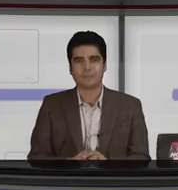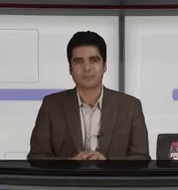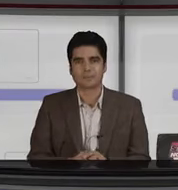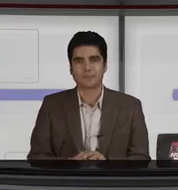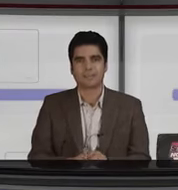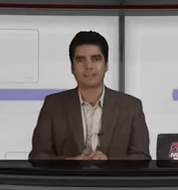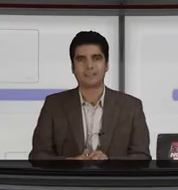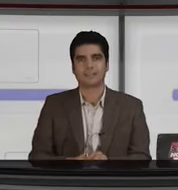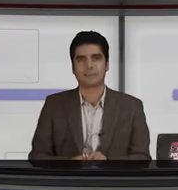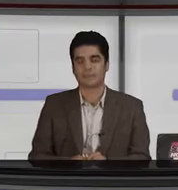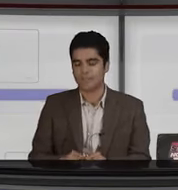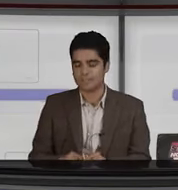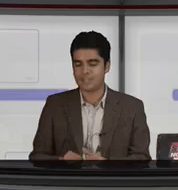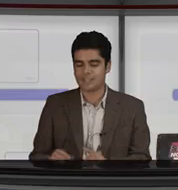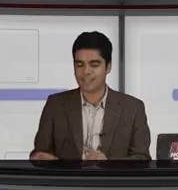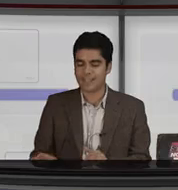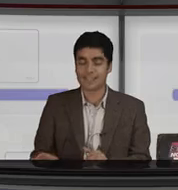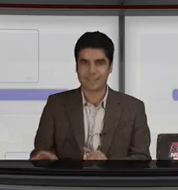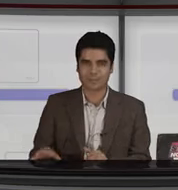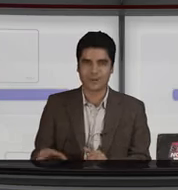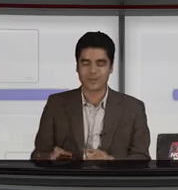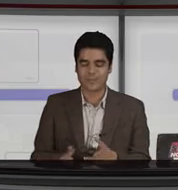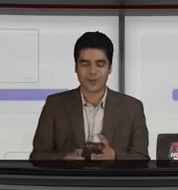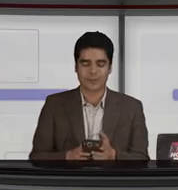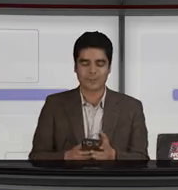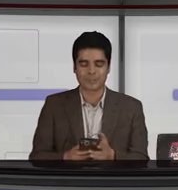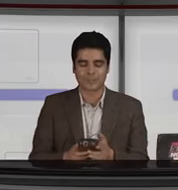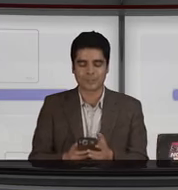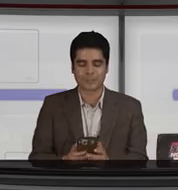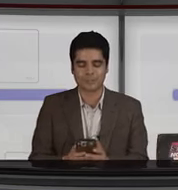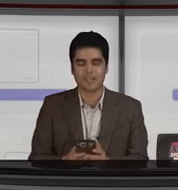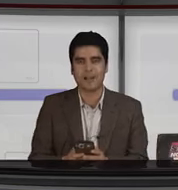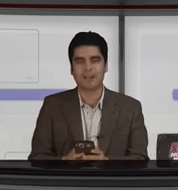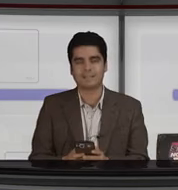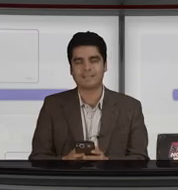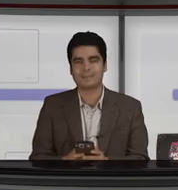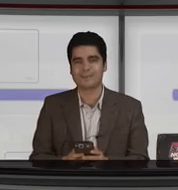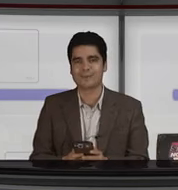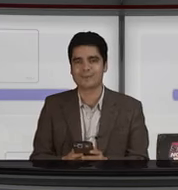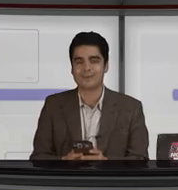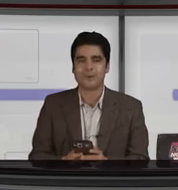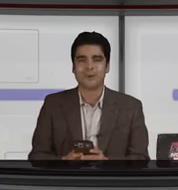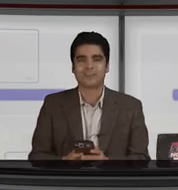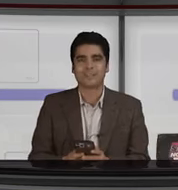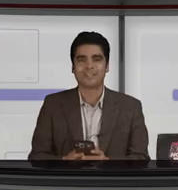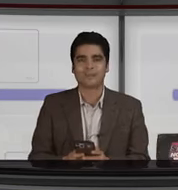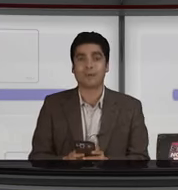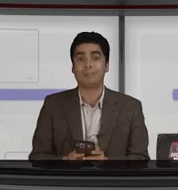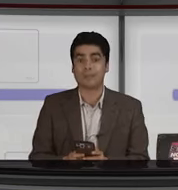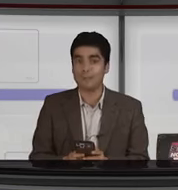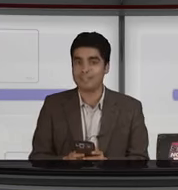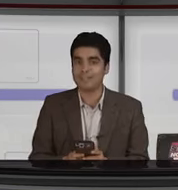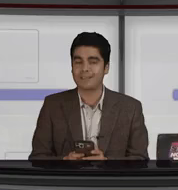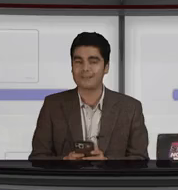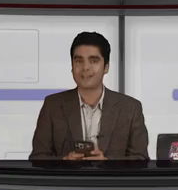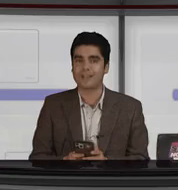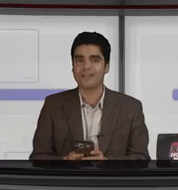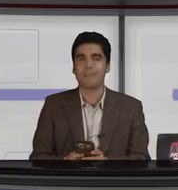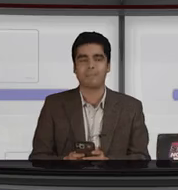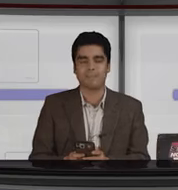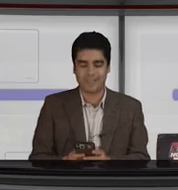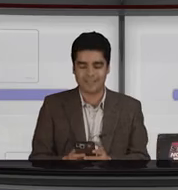Muy bien, estamos de vuelta aquí en STV Noticias. Gracias por continuar con nosotros y les tengo pues una primicia que